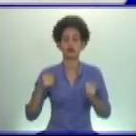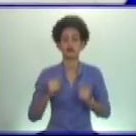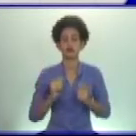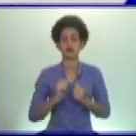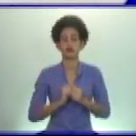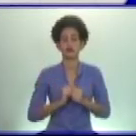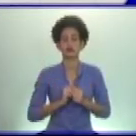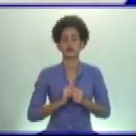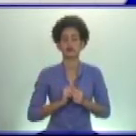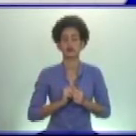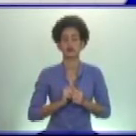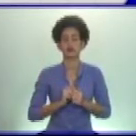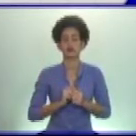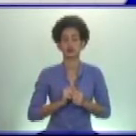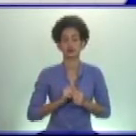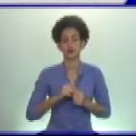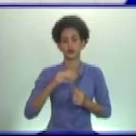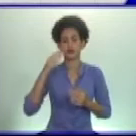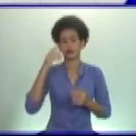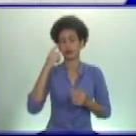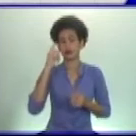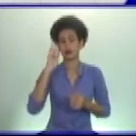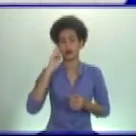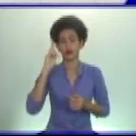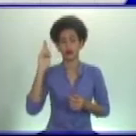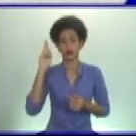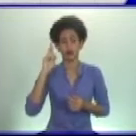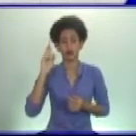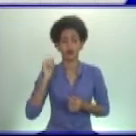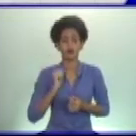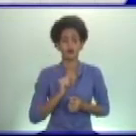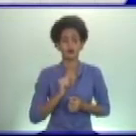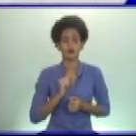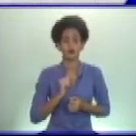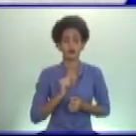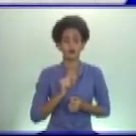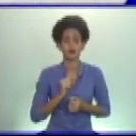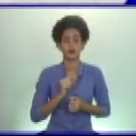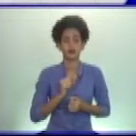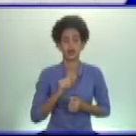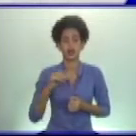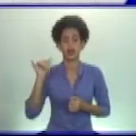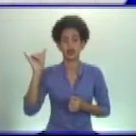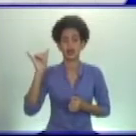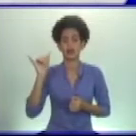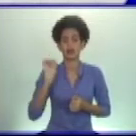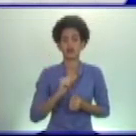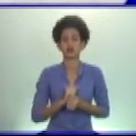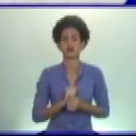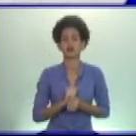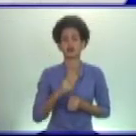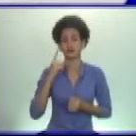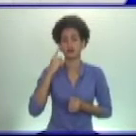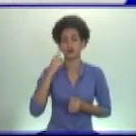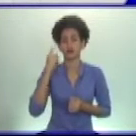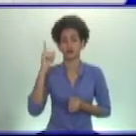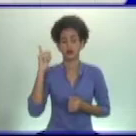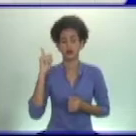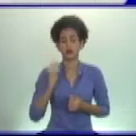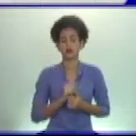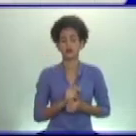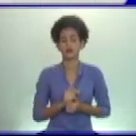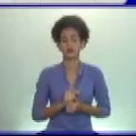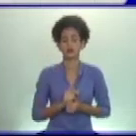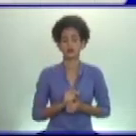ordenadas. Eje de las ordenadas, recordamos que es el eje de las Y. Observen la gráfica. Y